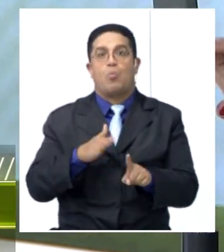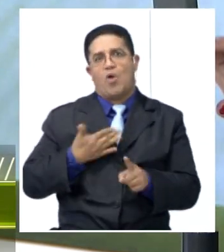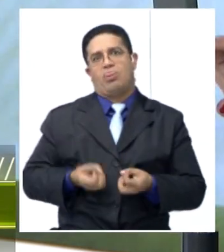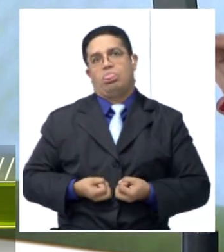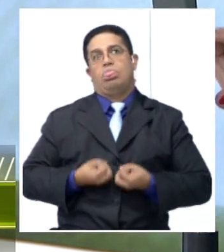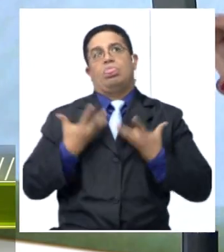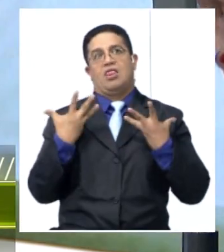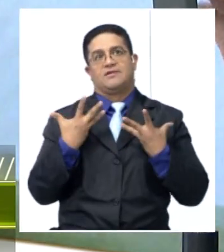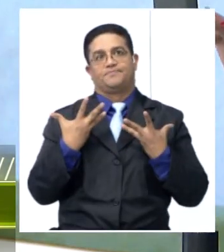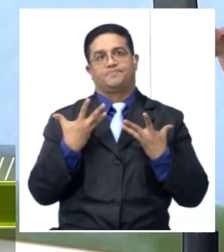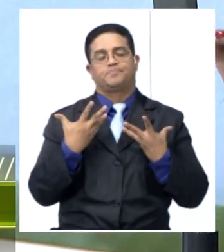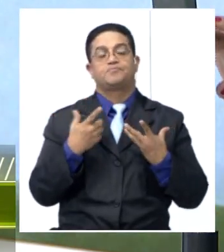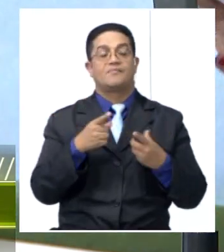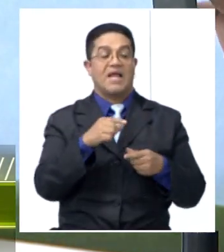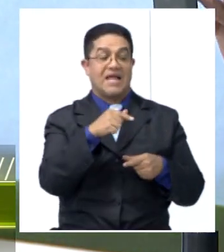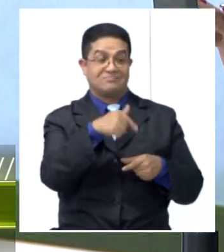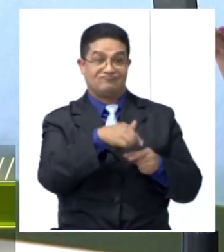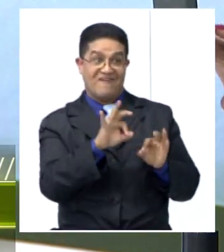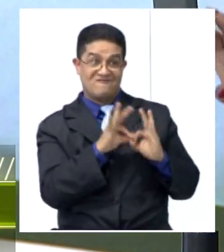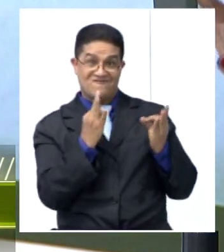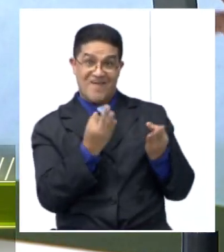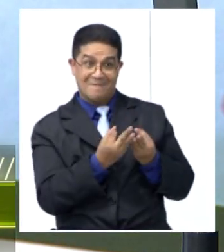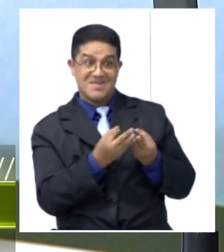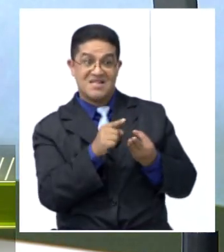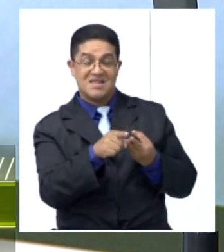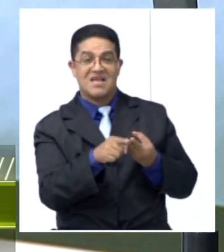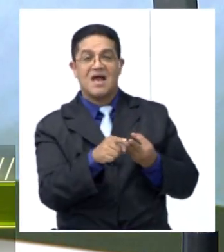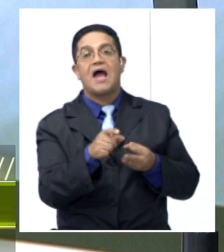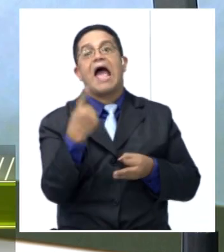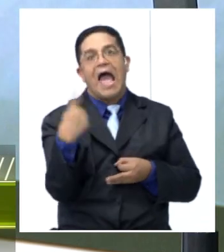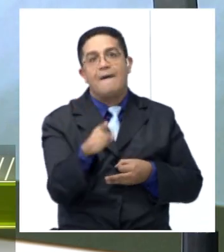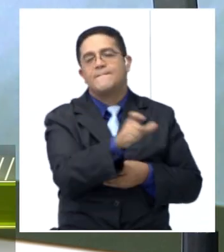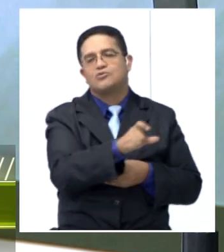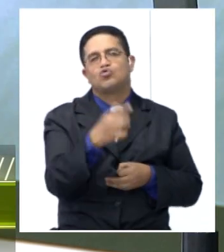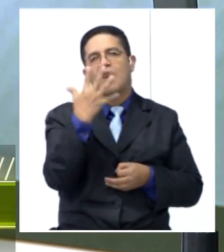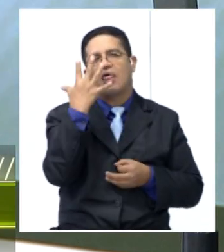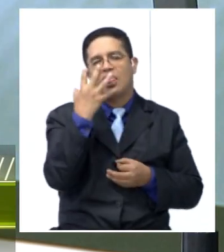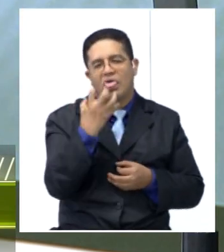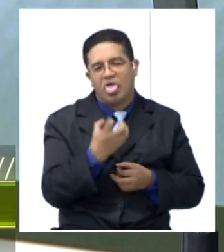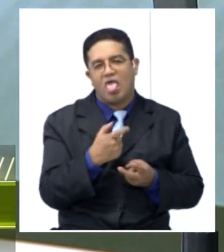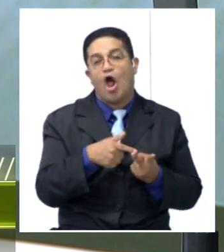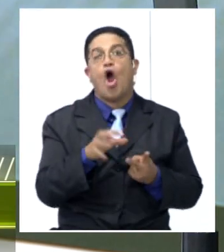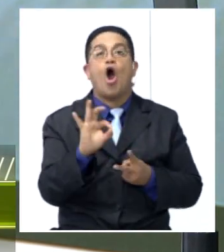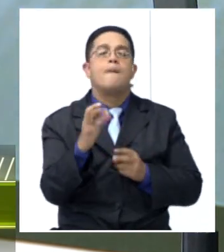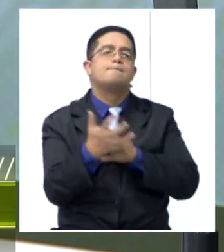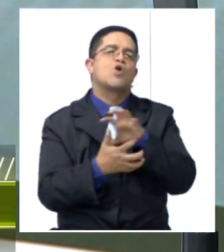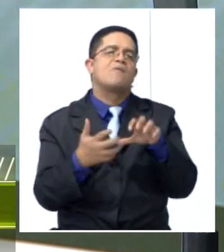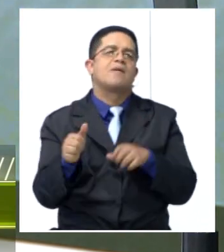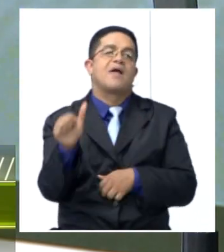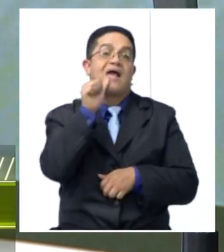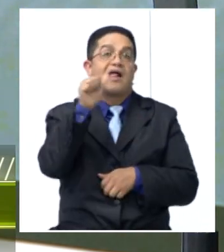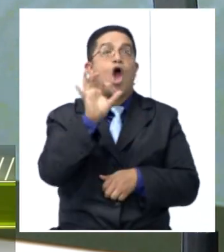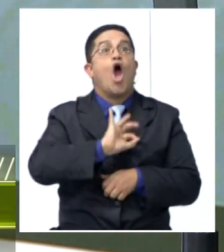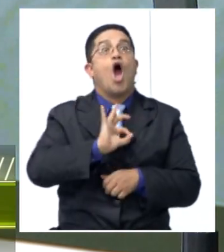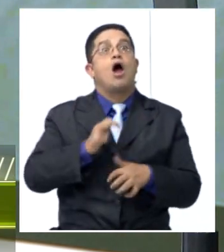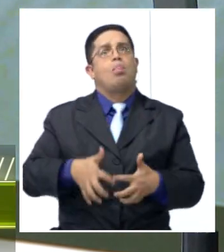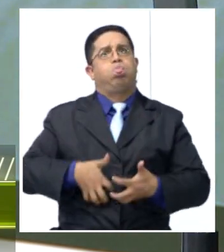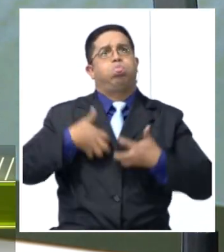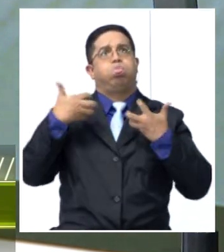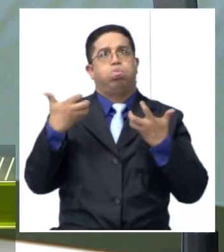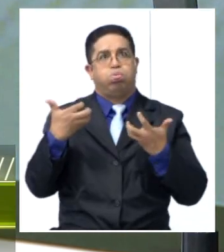que dentro de la familia de un bipolar generalmente hay personas con depresión, con problemas de alcohol, con problemas de irritabilidad, expansividad,